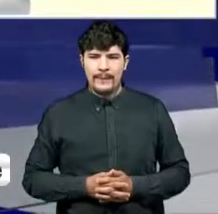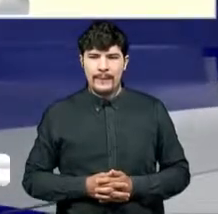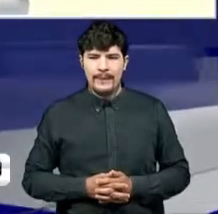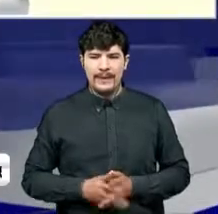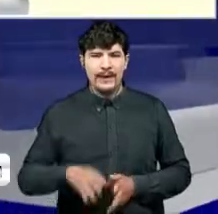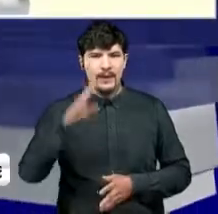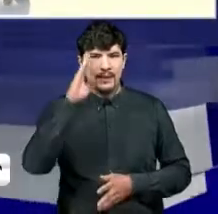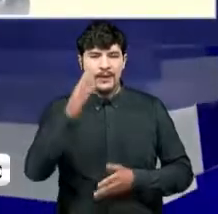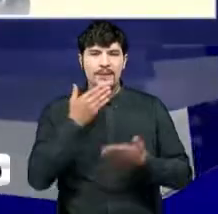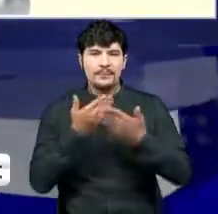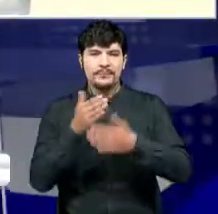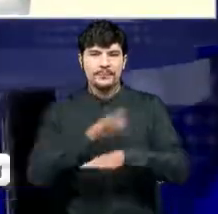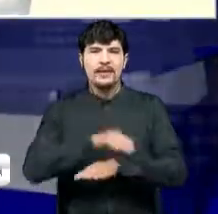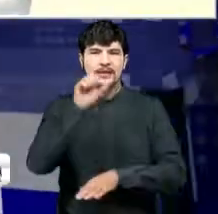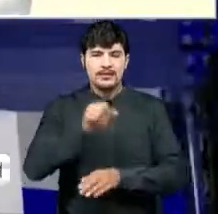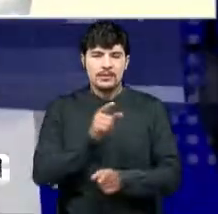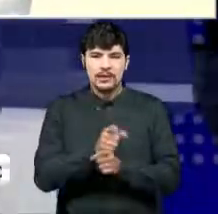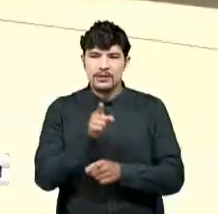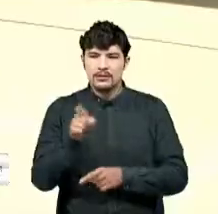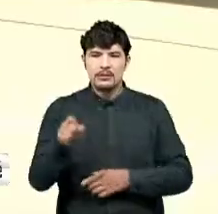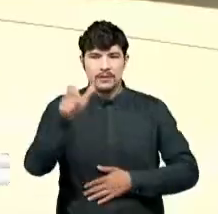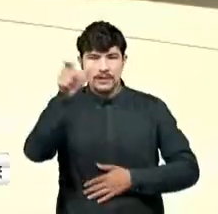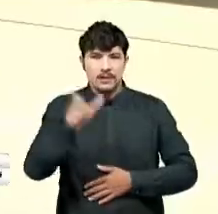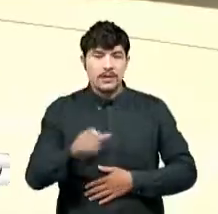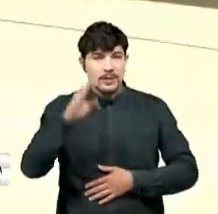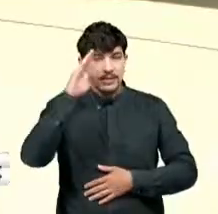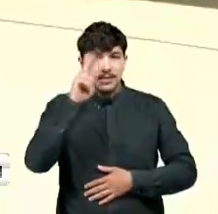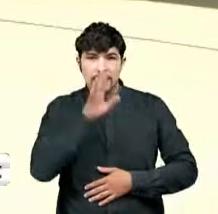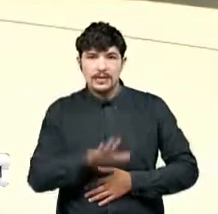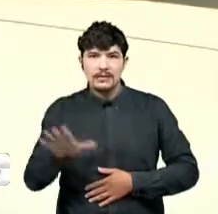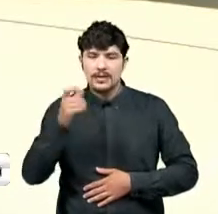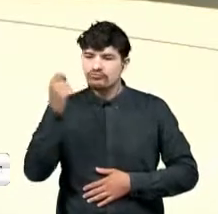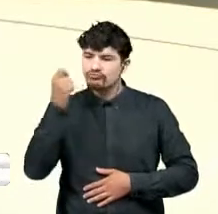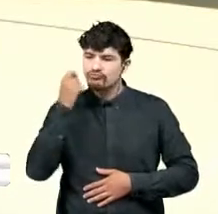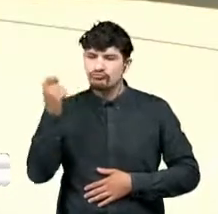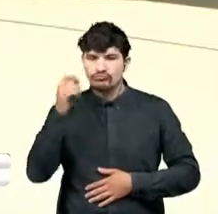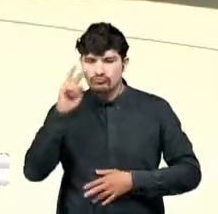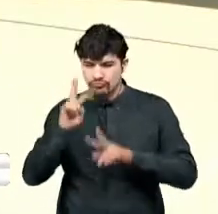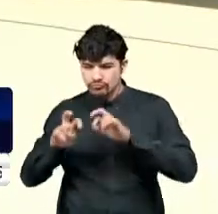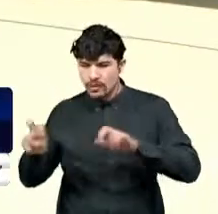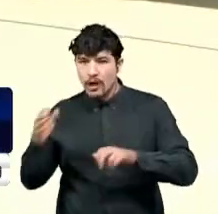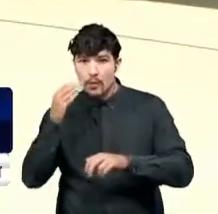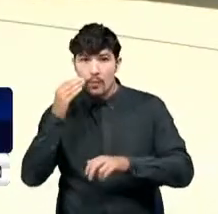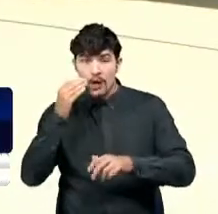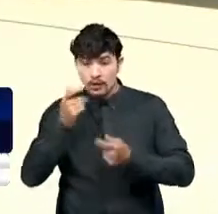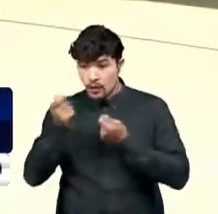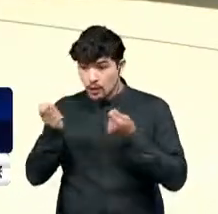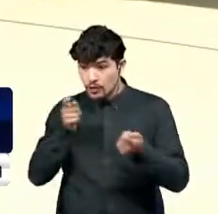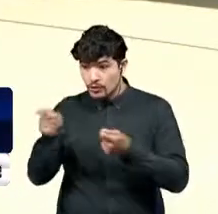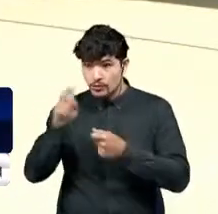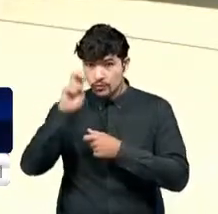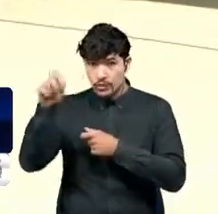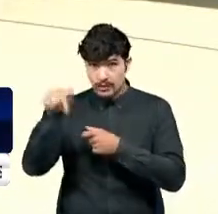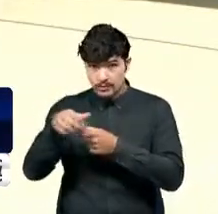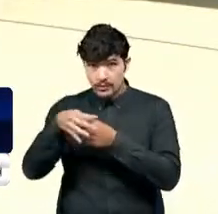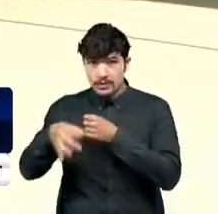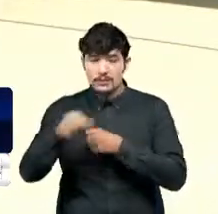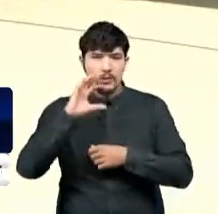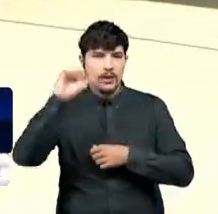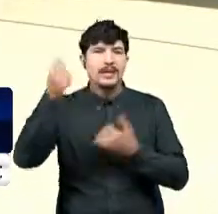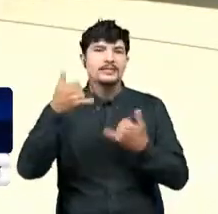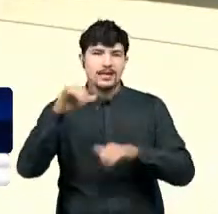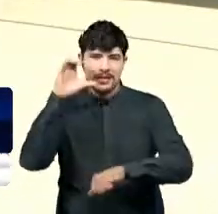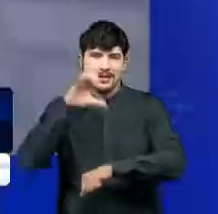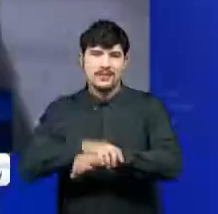compañero muy buenas tardes pues esta persona la policía nacional seguía la pista desde hace varios meses y en una actividad de registro y control en la zona norte del municipio de ocaña logró ser